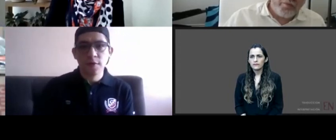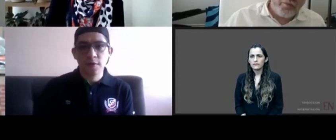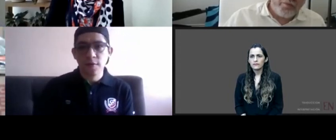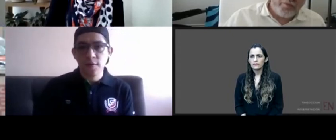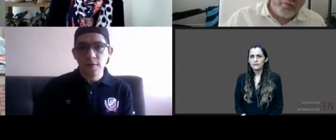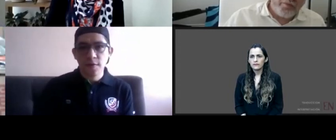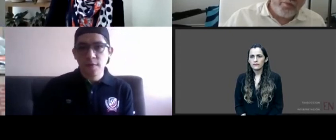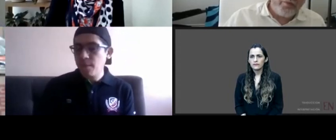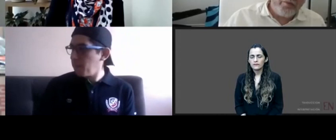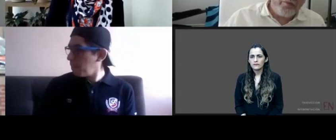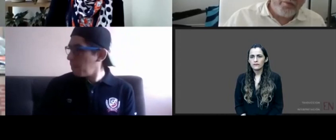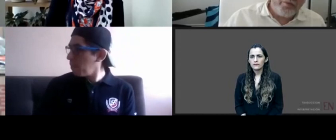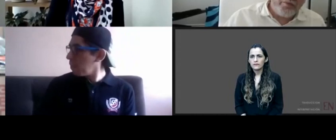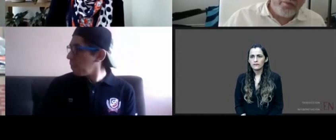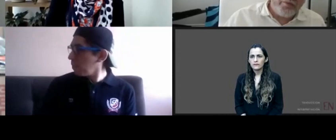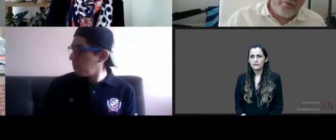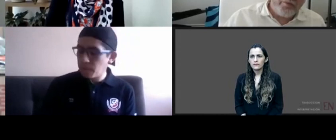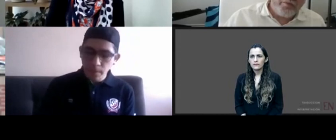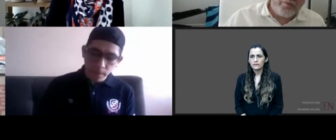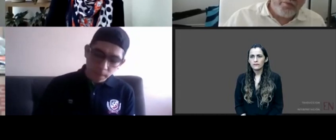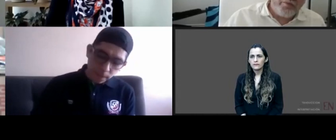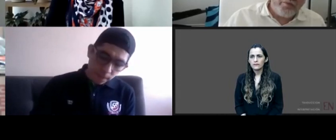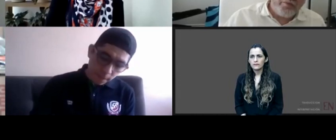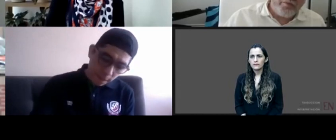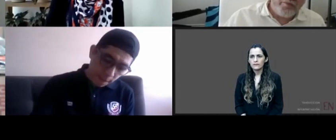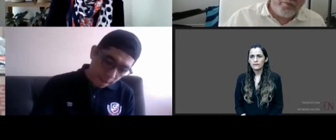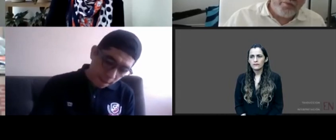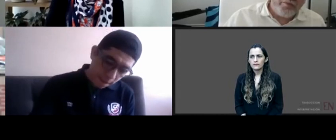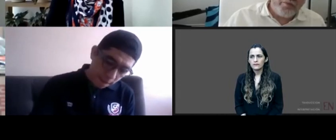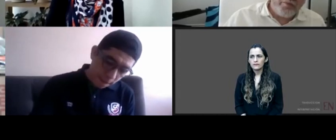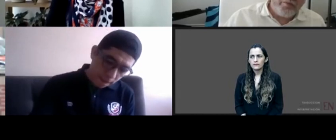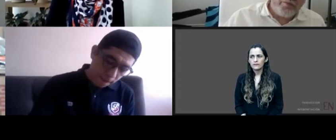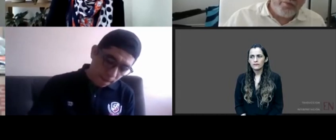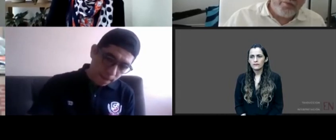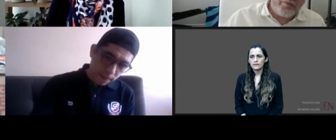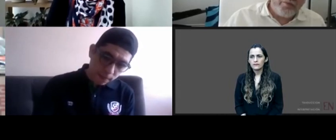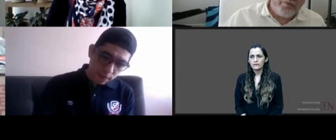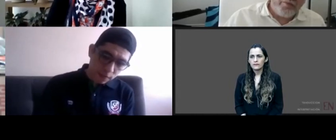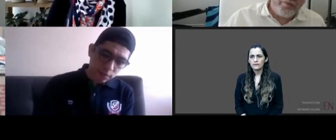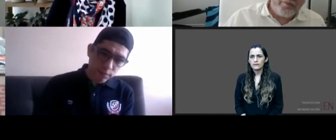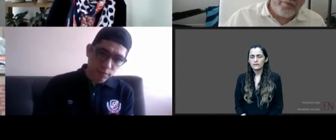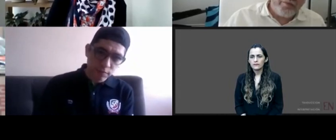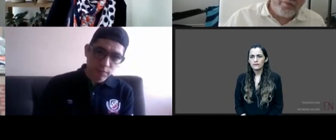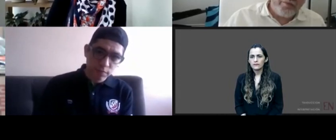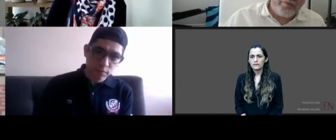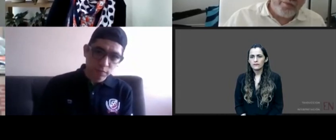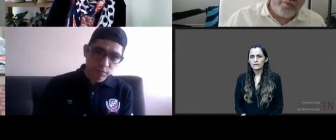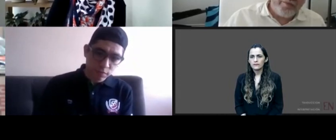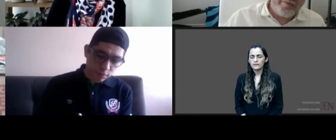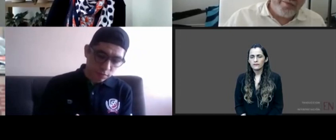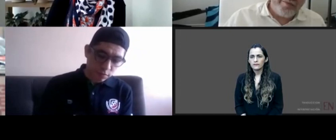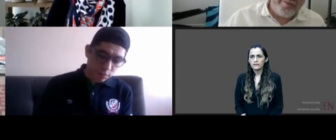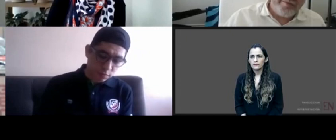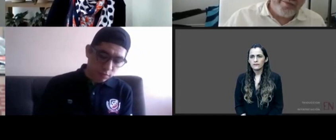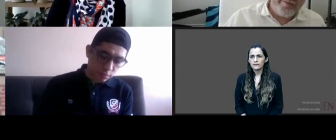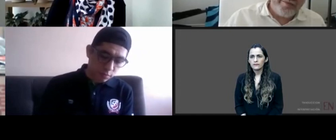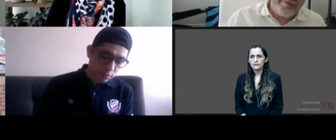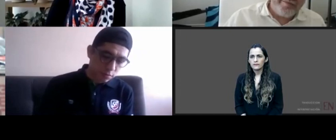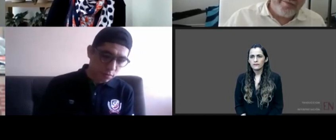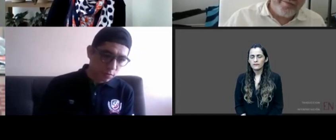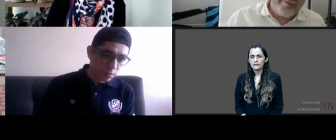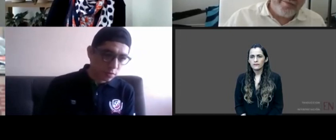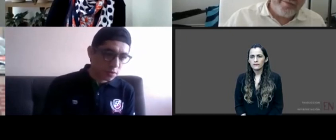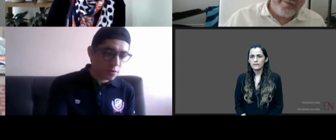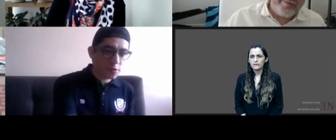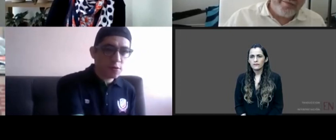es católica que ni can ni mamachía y dice caltipet, Juan oí que ni tractor copa, ni quien palevía no